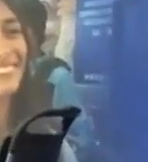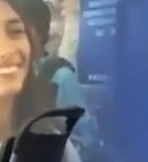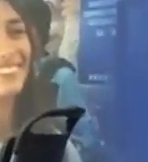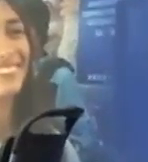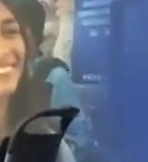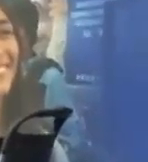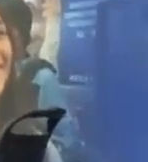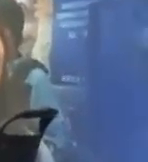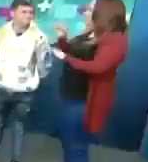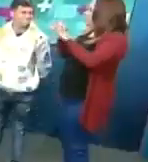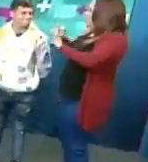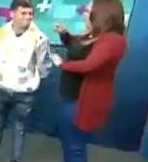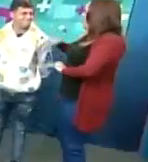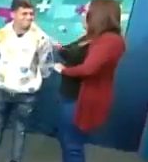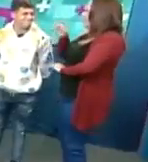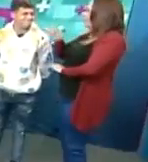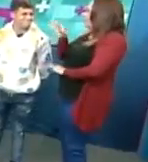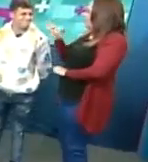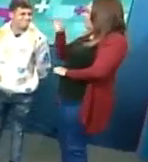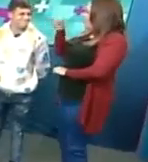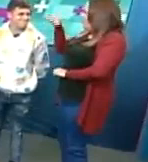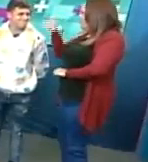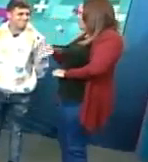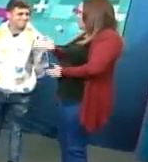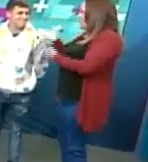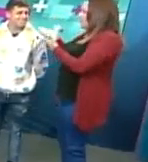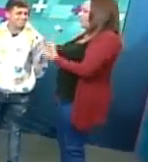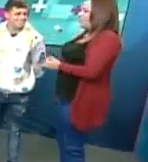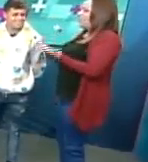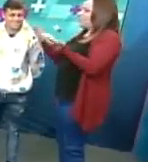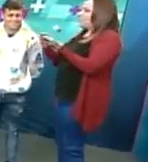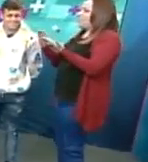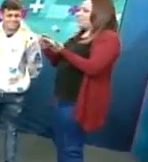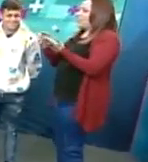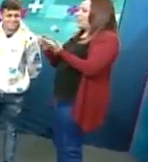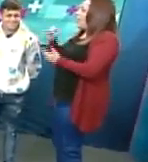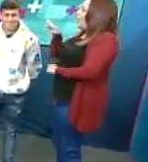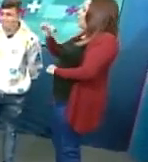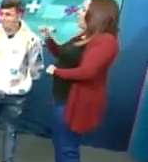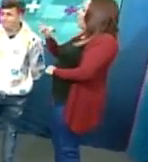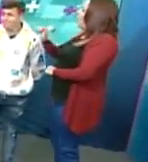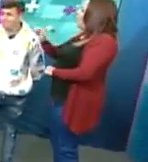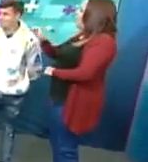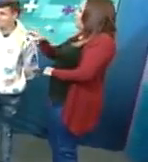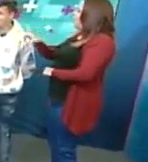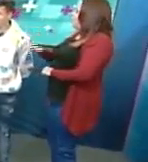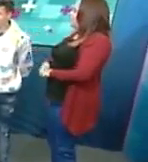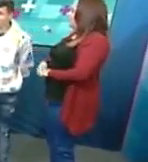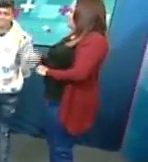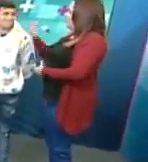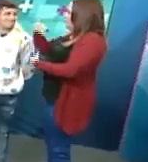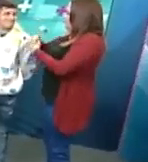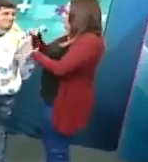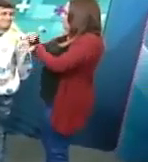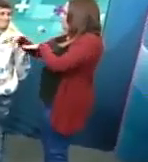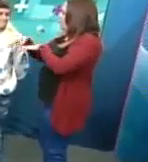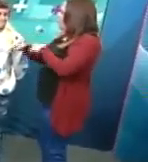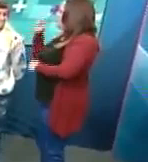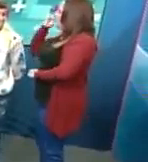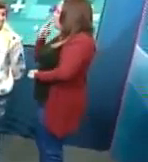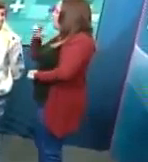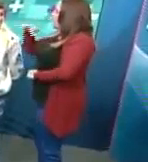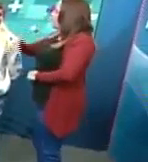promedio 19.43. La unidad educativa Rafael Fernández, ubicado en el municipio